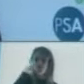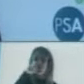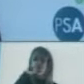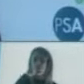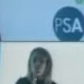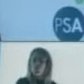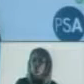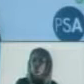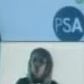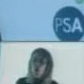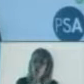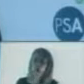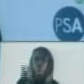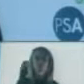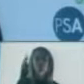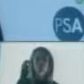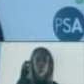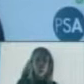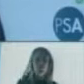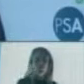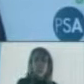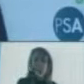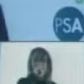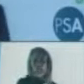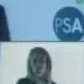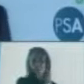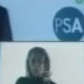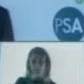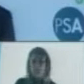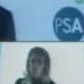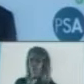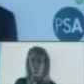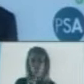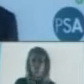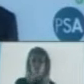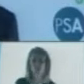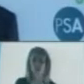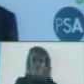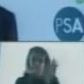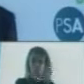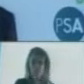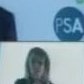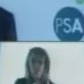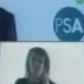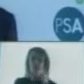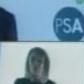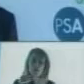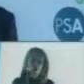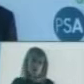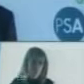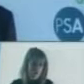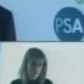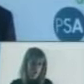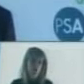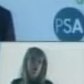a 14.000 habitantes. Le estoy hablando a 6.000 millones de personas. Desde